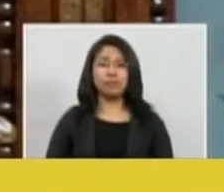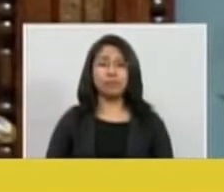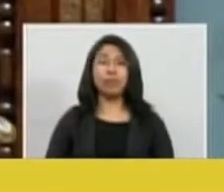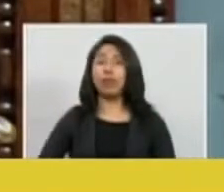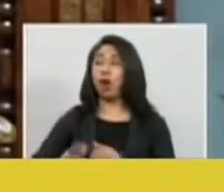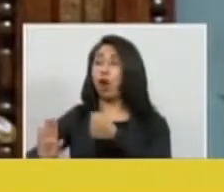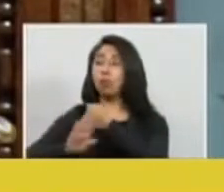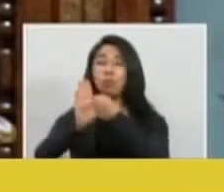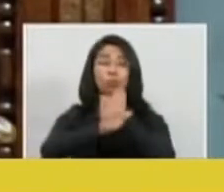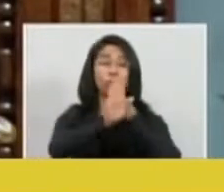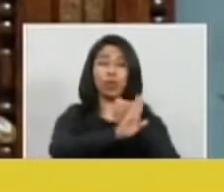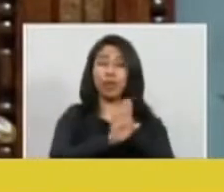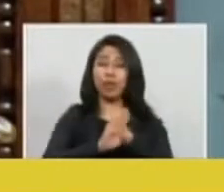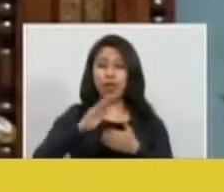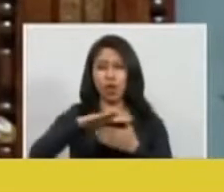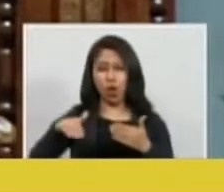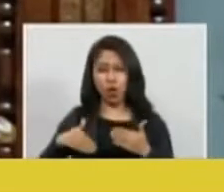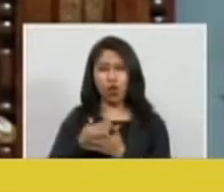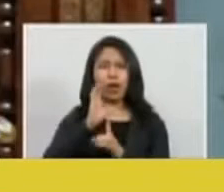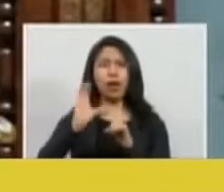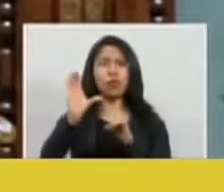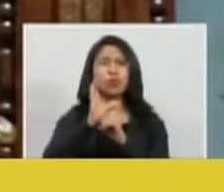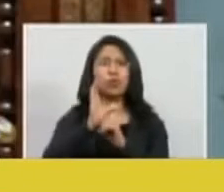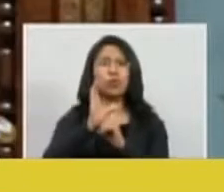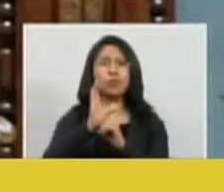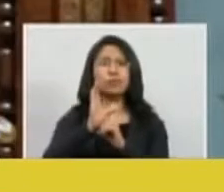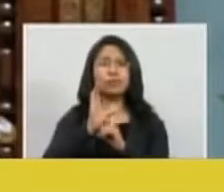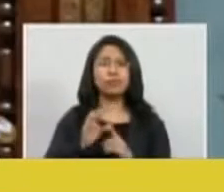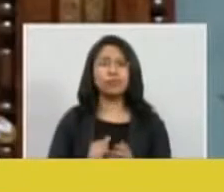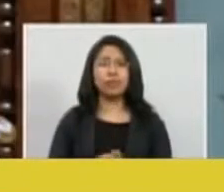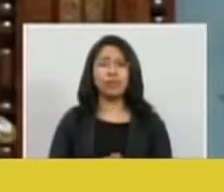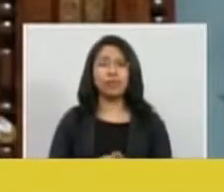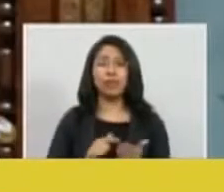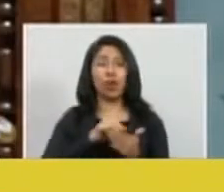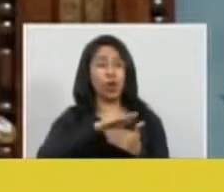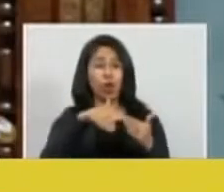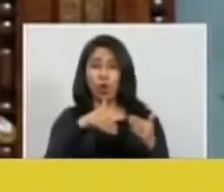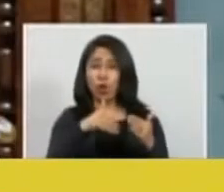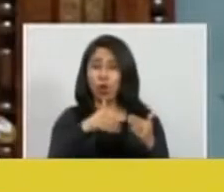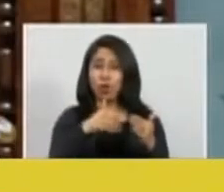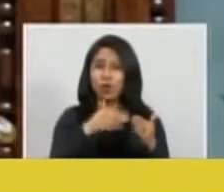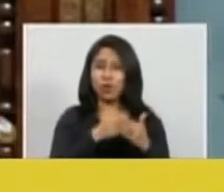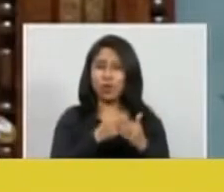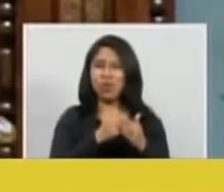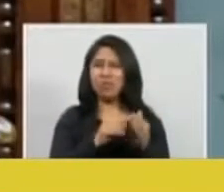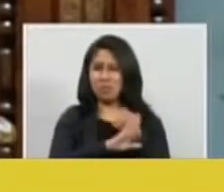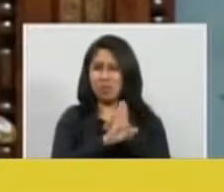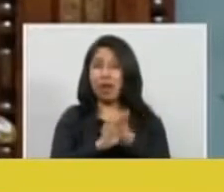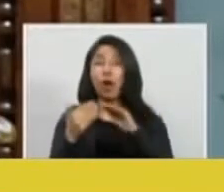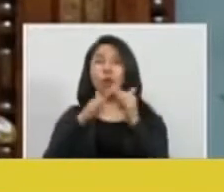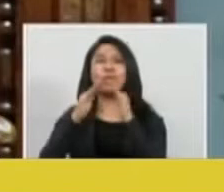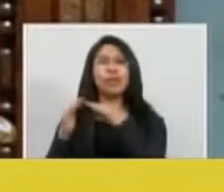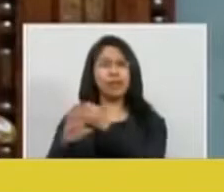Defenderemos los sagrados tesoros de nuestra cultura, de toda injerencia. Defenderemos nuestros